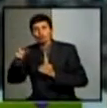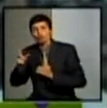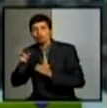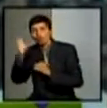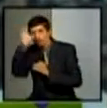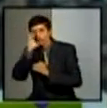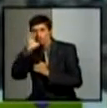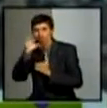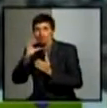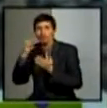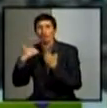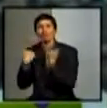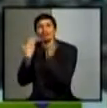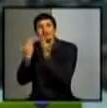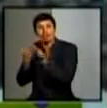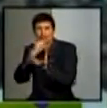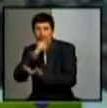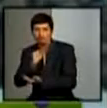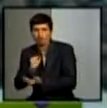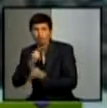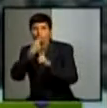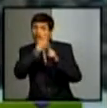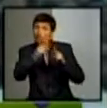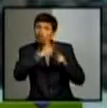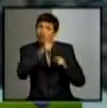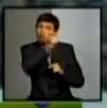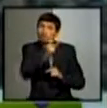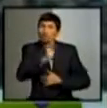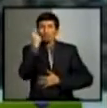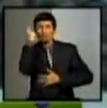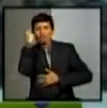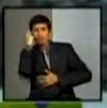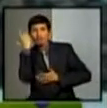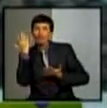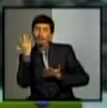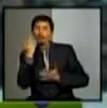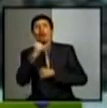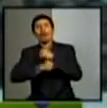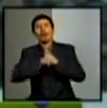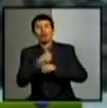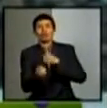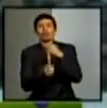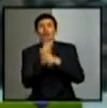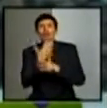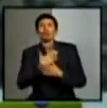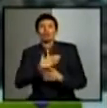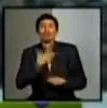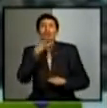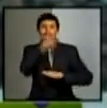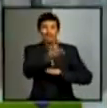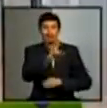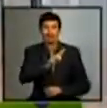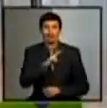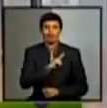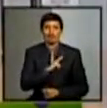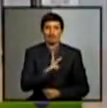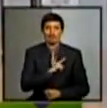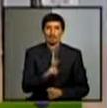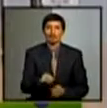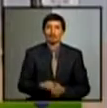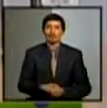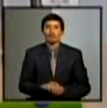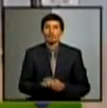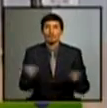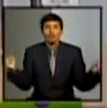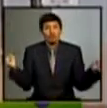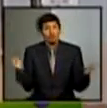regalos navideños y otros tantos pensando ya en las mejores opciones para pasar el año nuevo en Valparaíso.